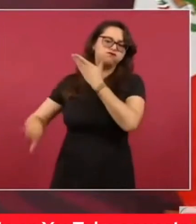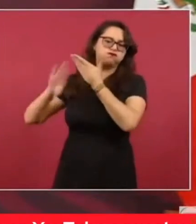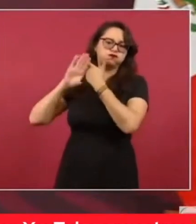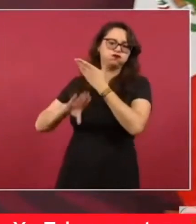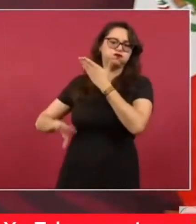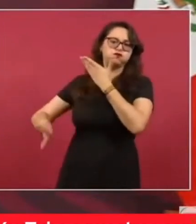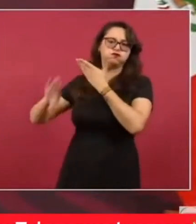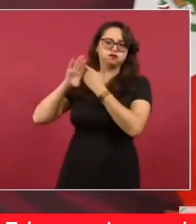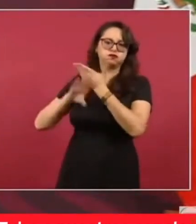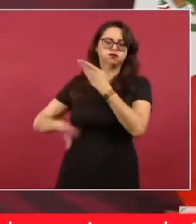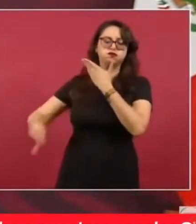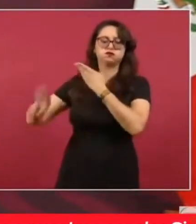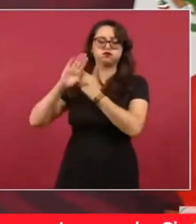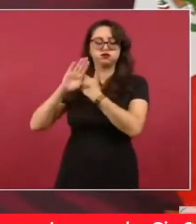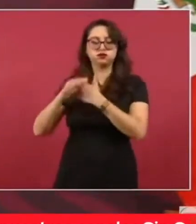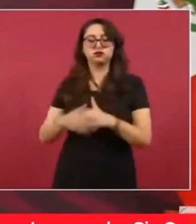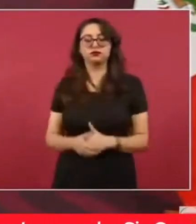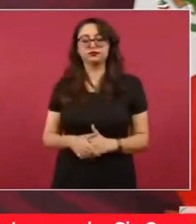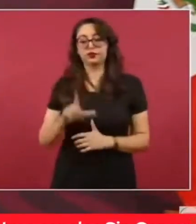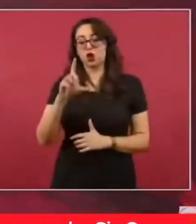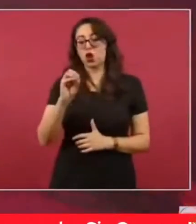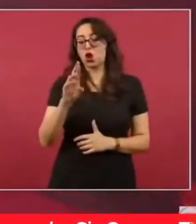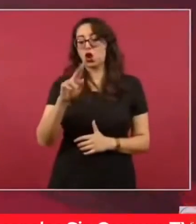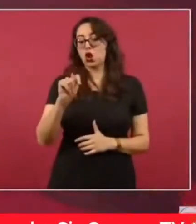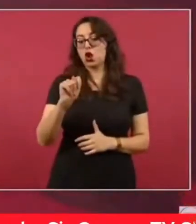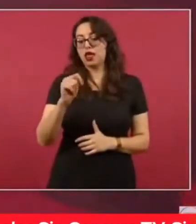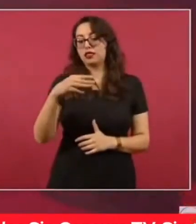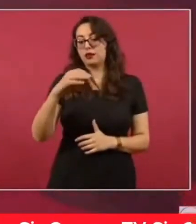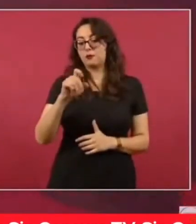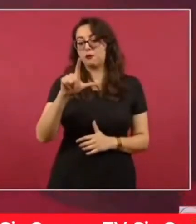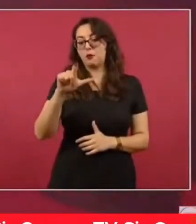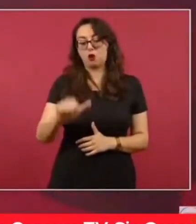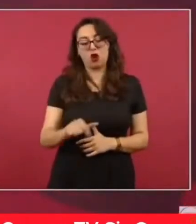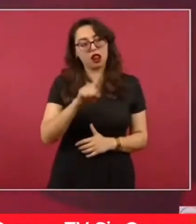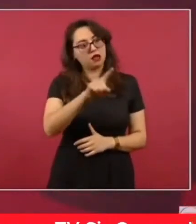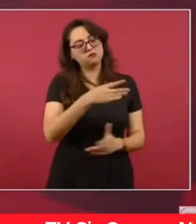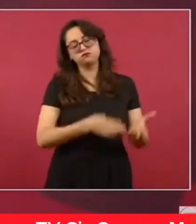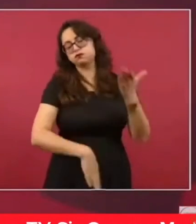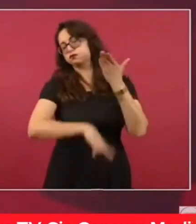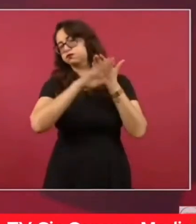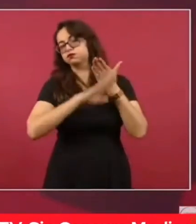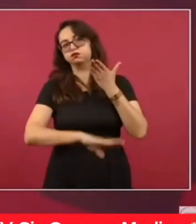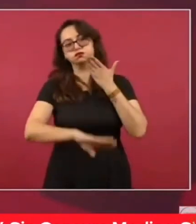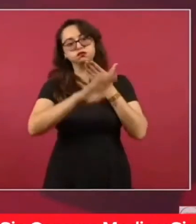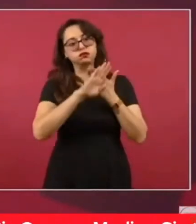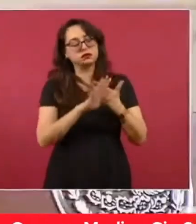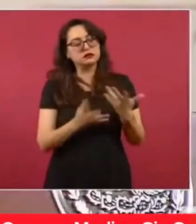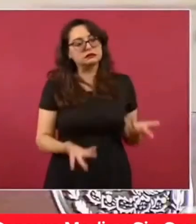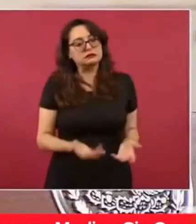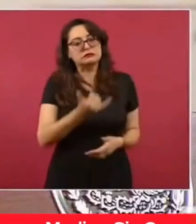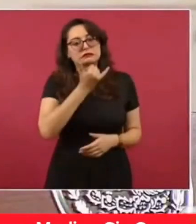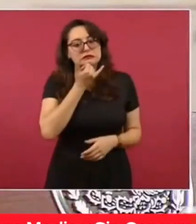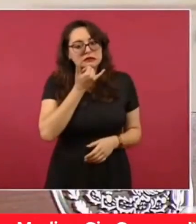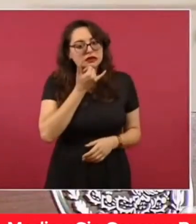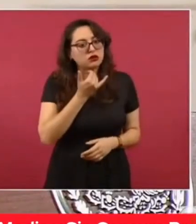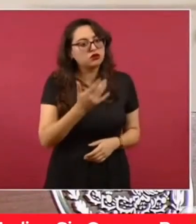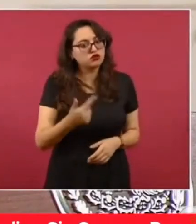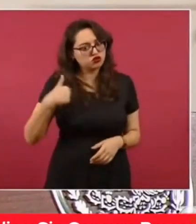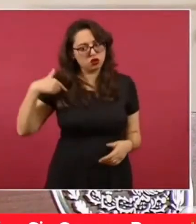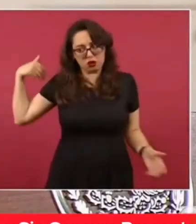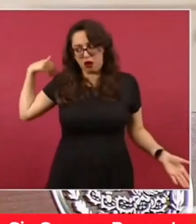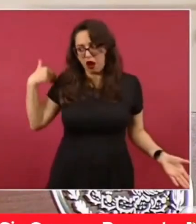flores de Mola que por cierto no me ha dado respuesta este al cambalache